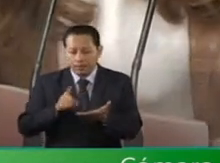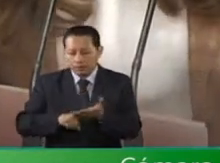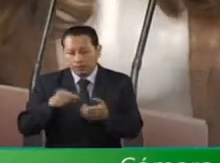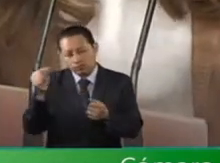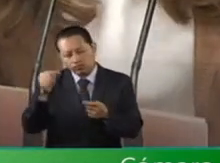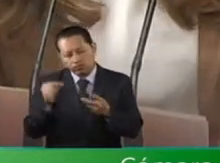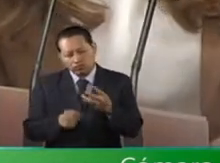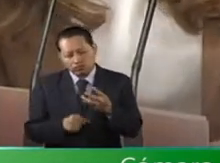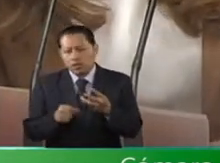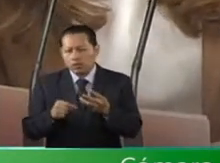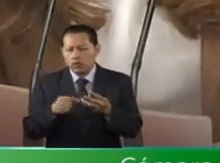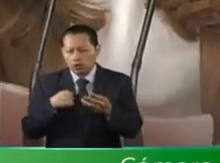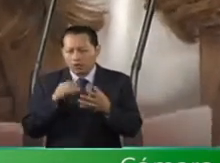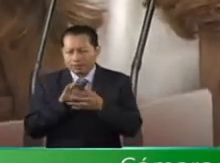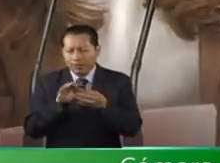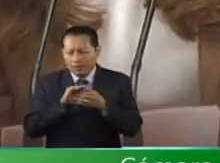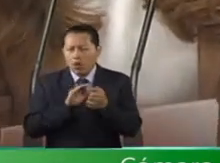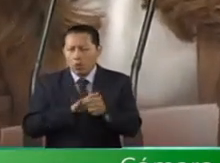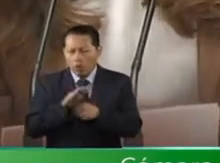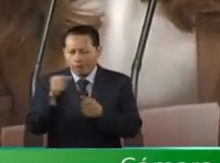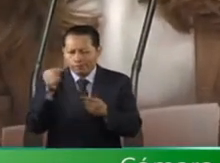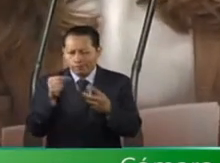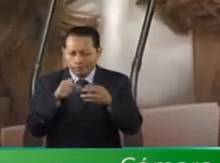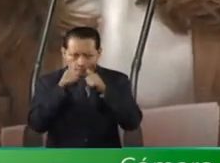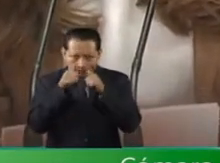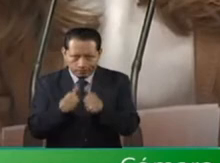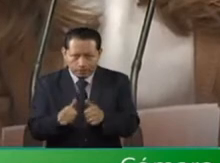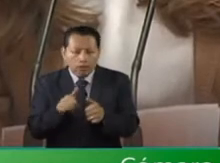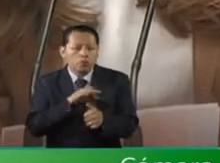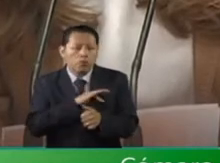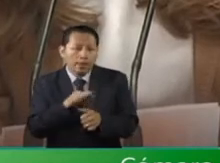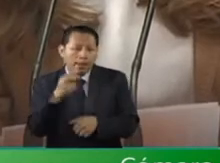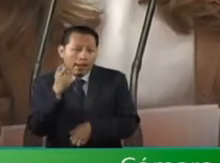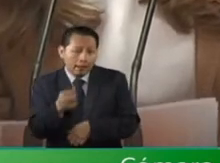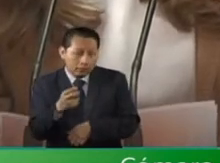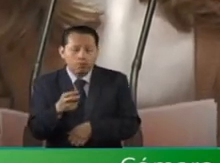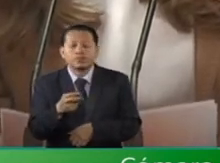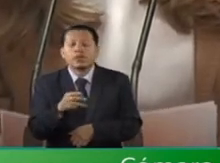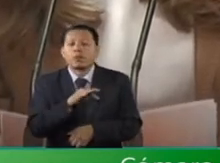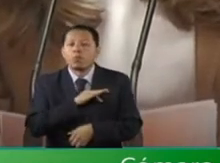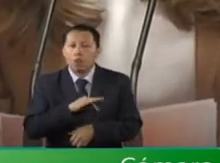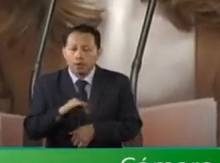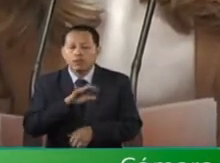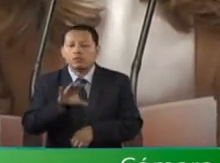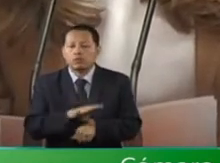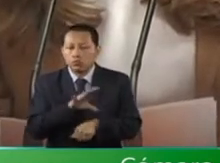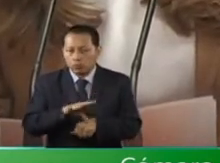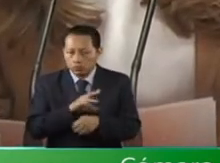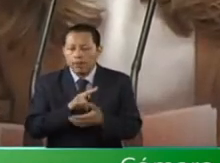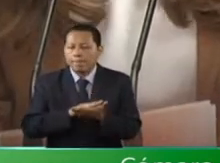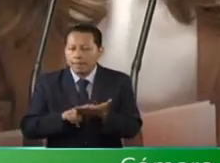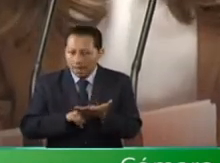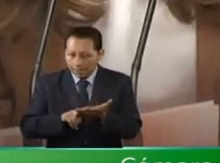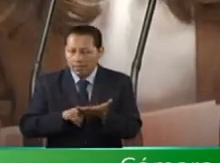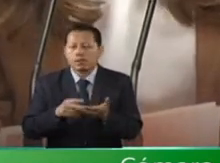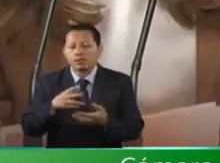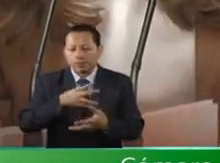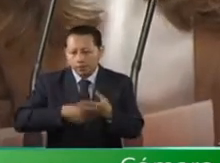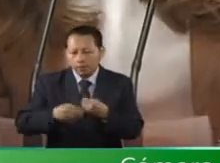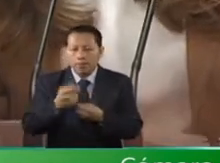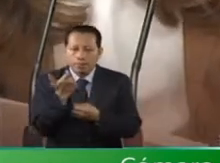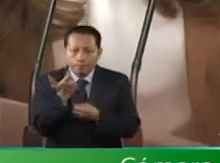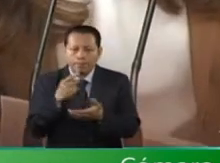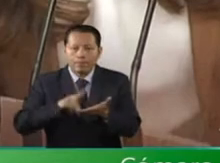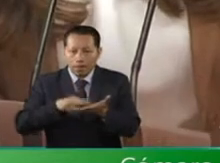que enumero a continuación y con ello generar suficiente energía verde para satisfacer la demanda en México a precios